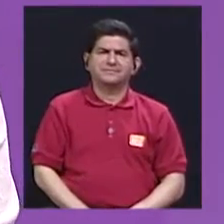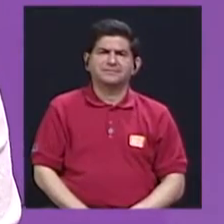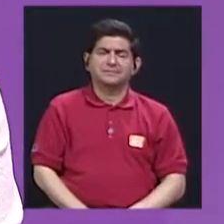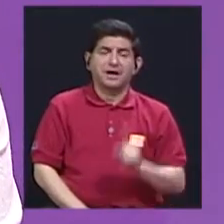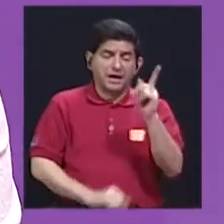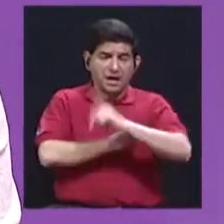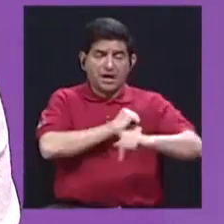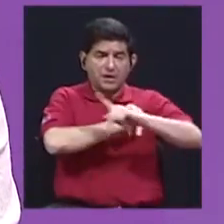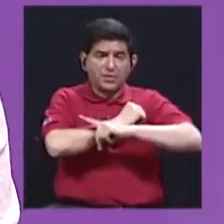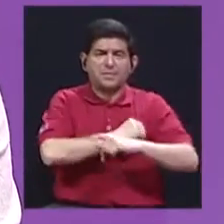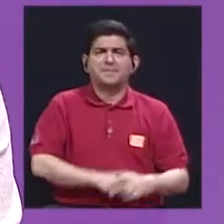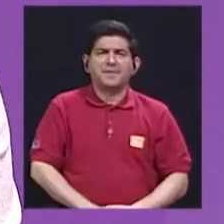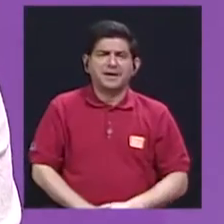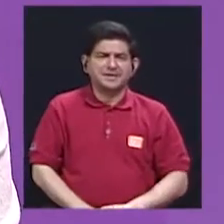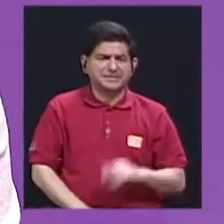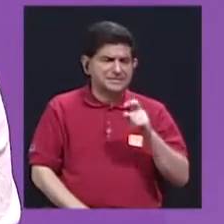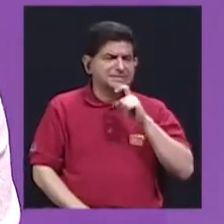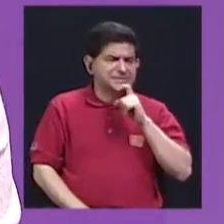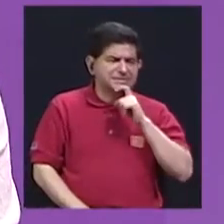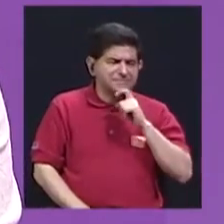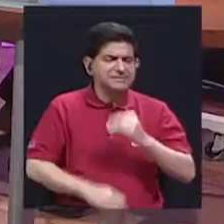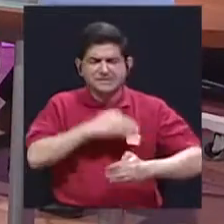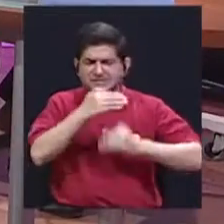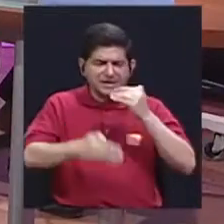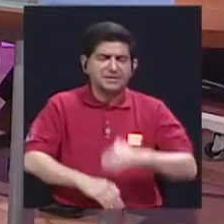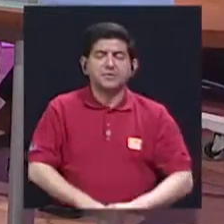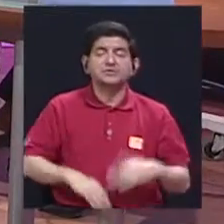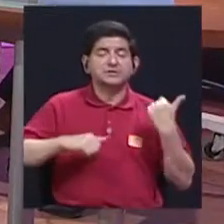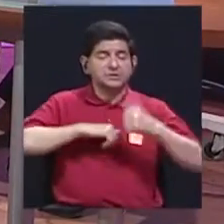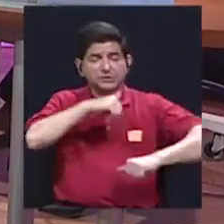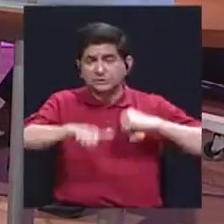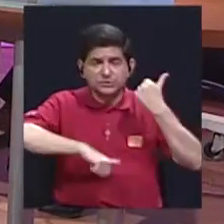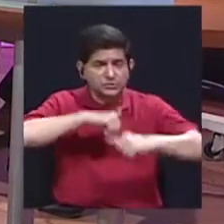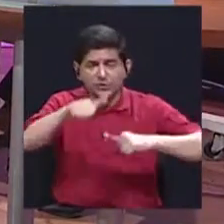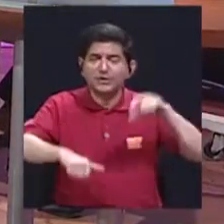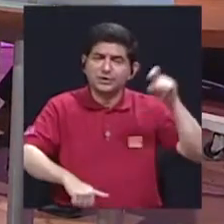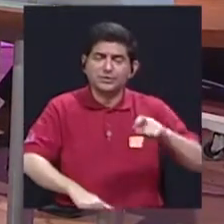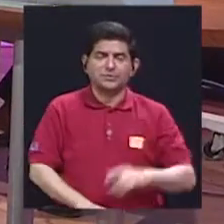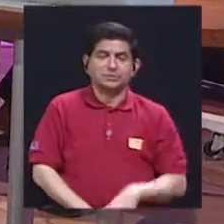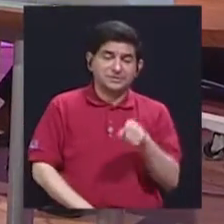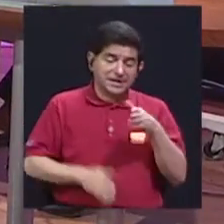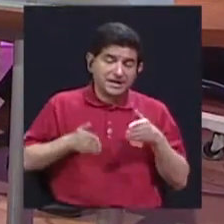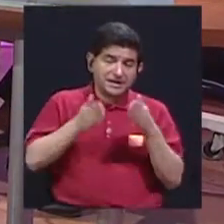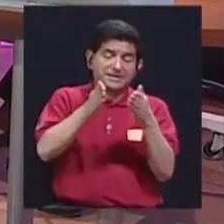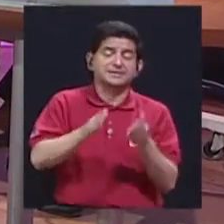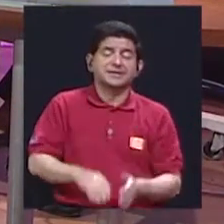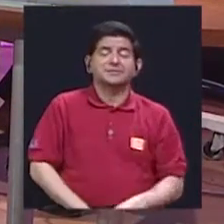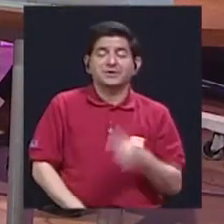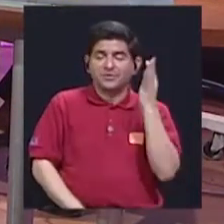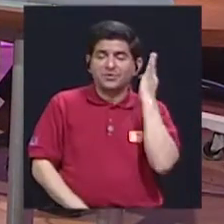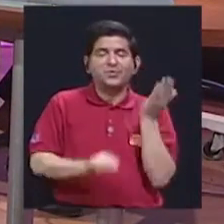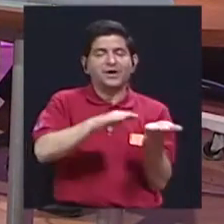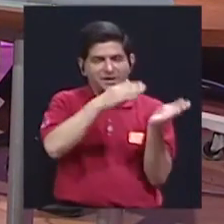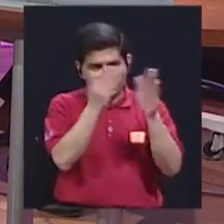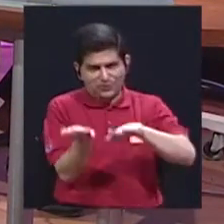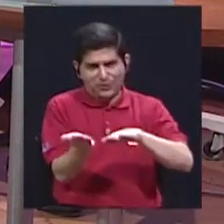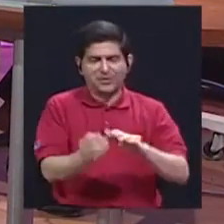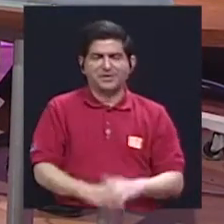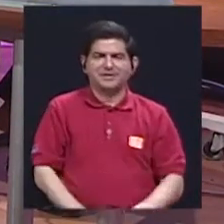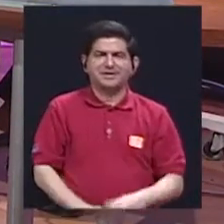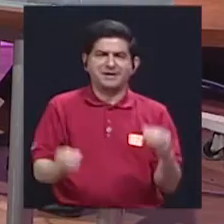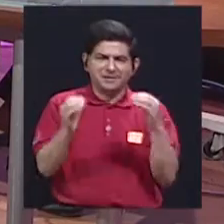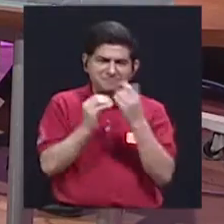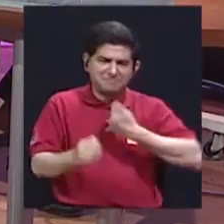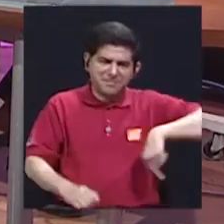un país es bastante complicado y de muchas luchas y desgraciadamente en ese camino hay mujeres que mueren entonces es cuando más